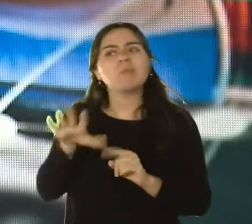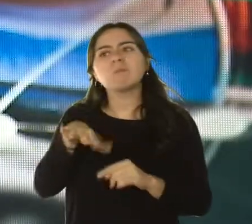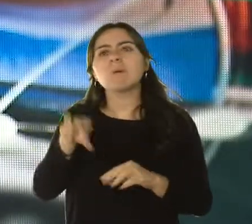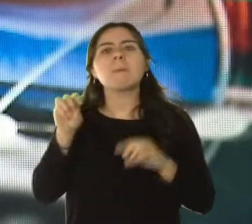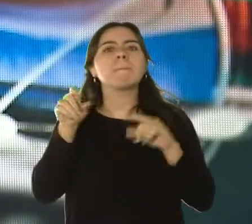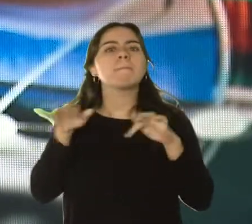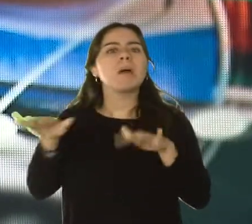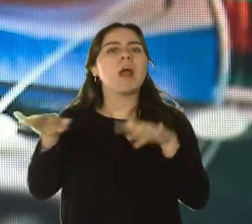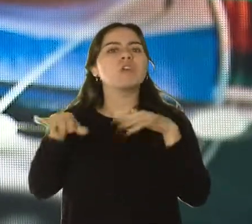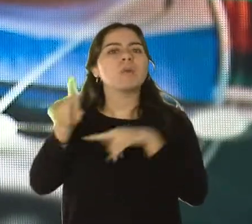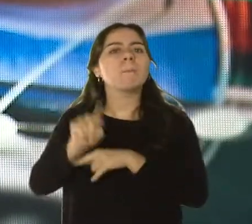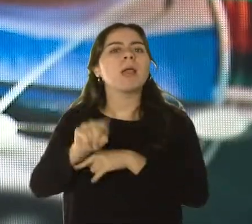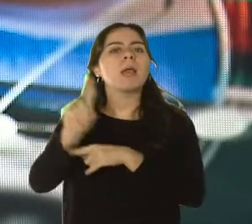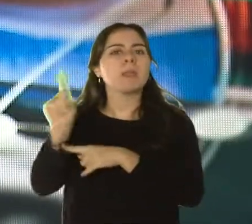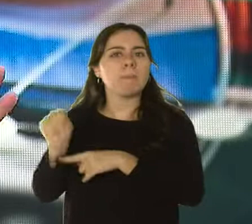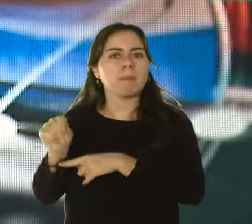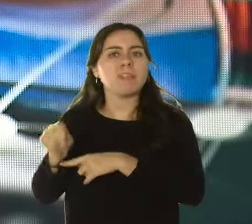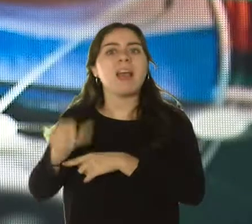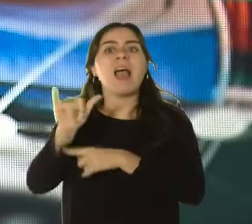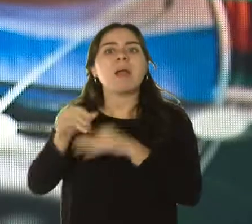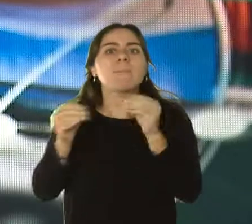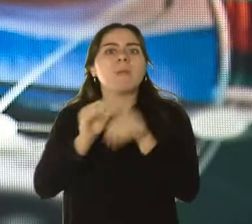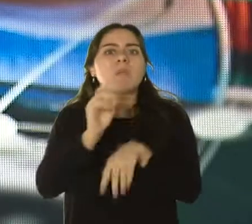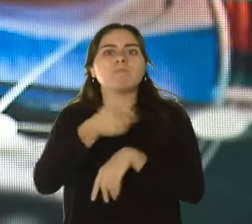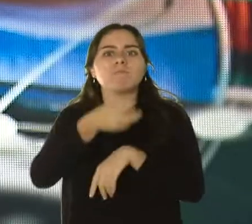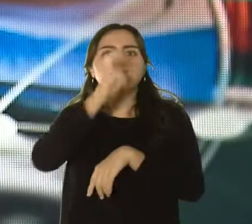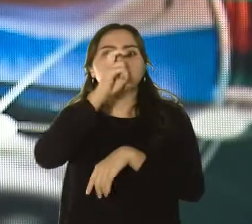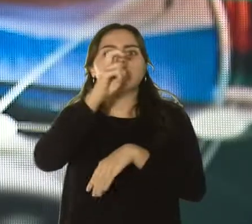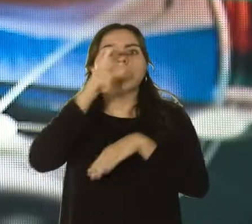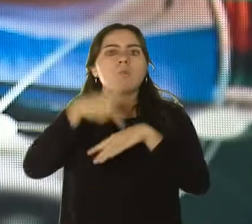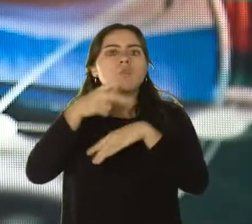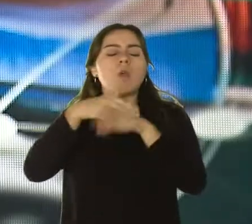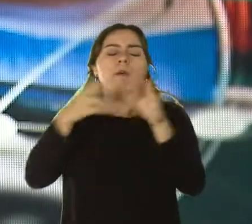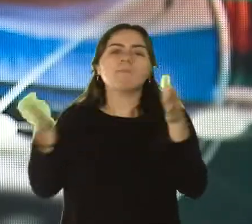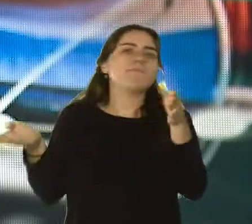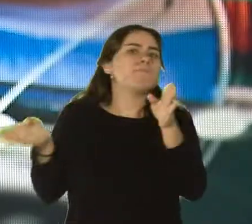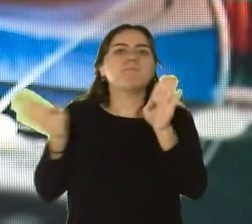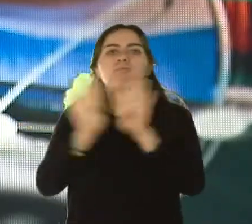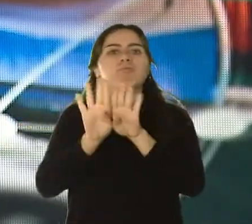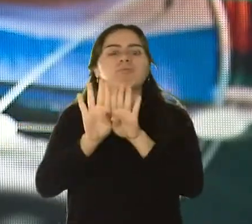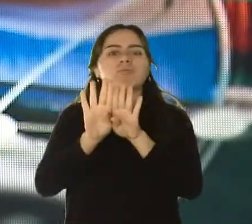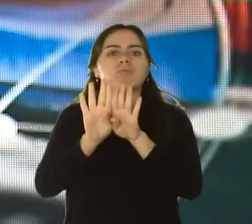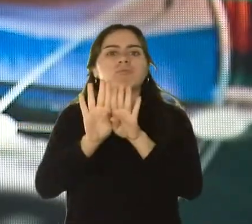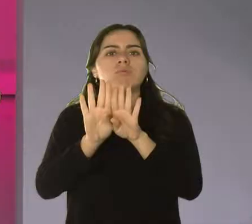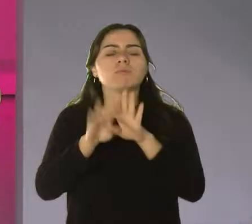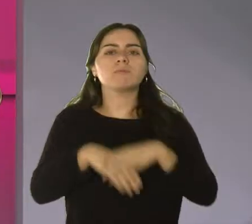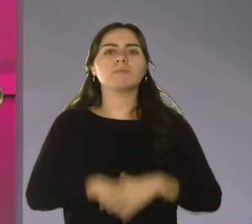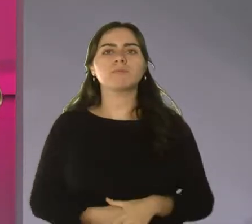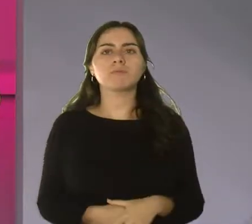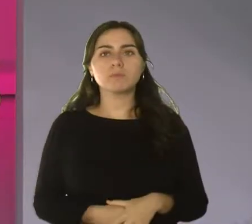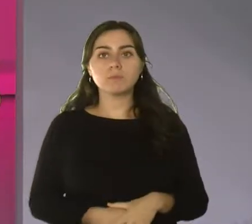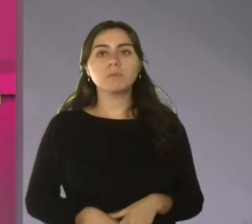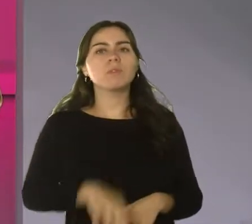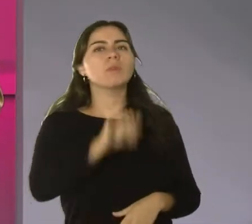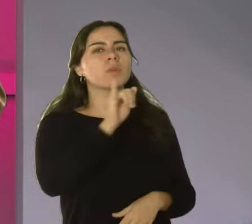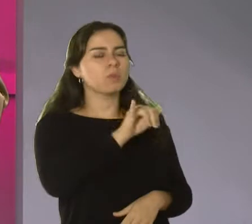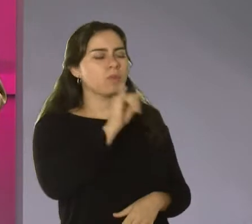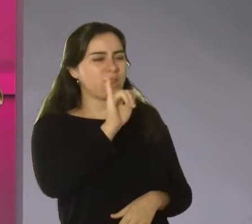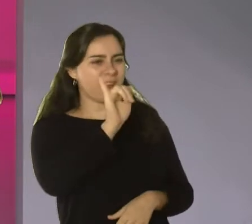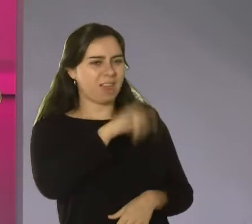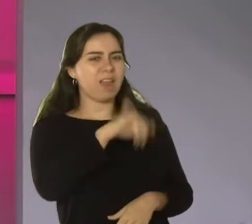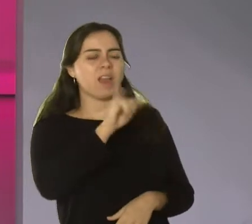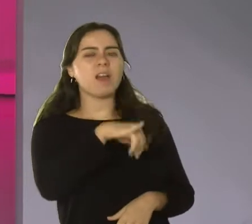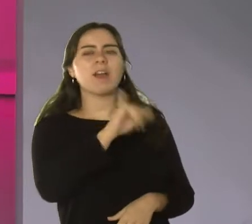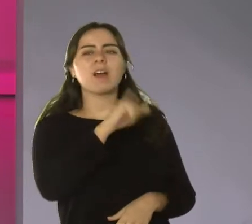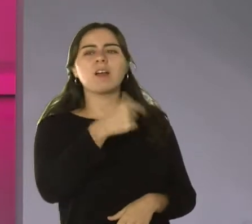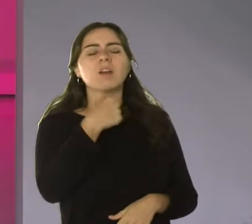un lockdown estricto aquí en Puerto Rico y en muchos lugares en Estados Unidos también. Sobre ese particular,